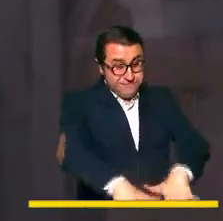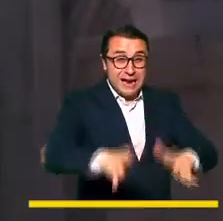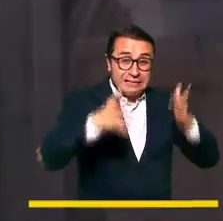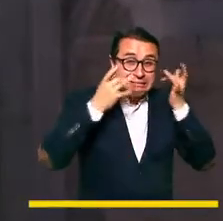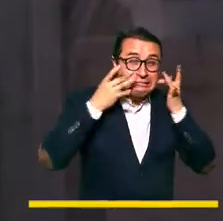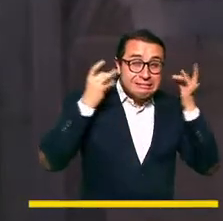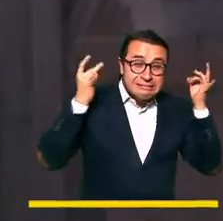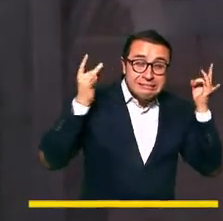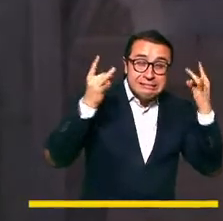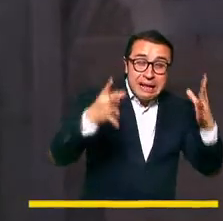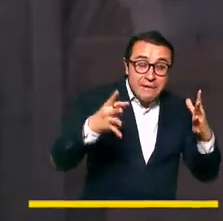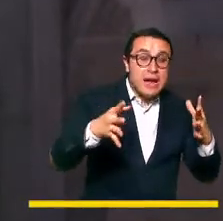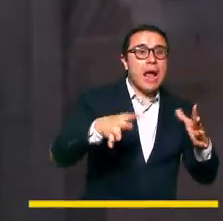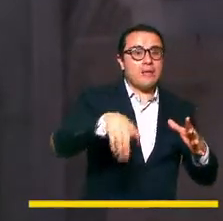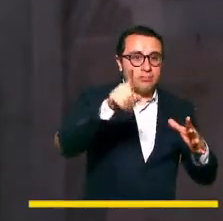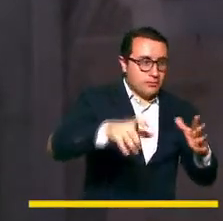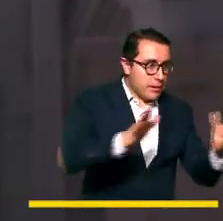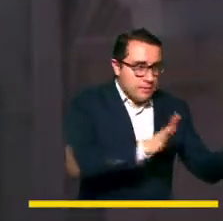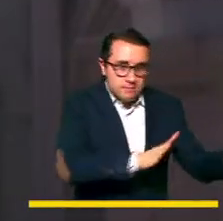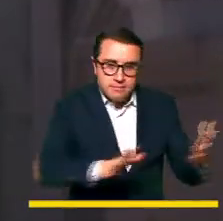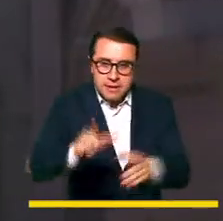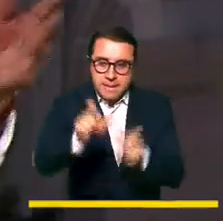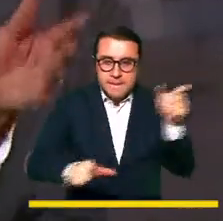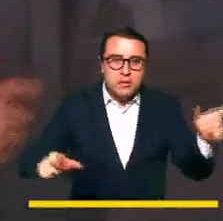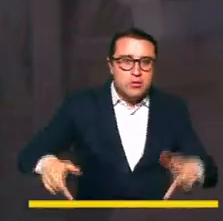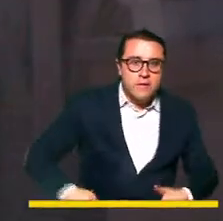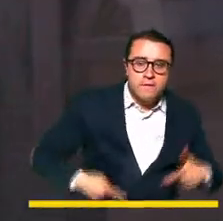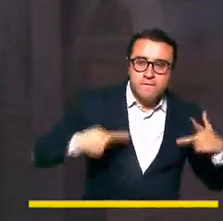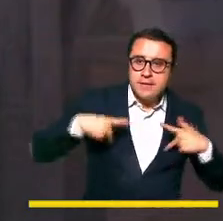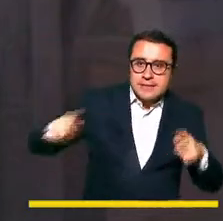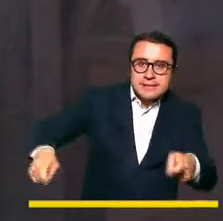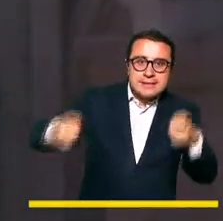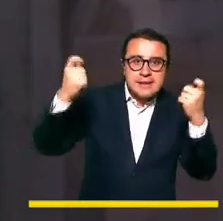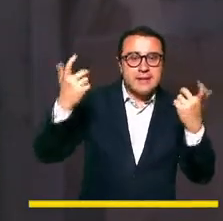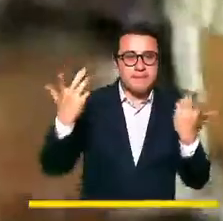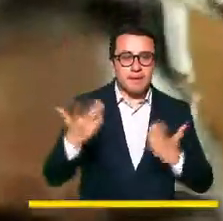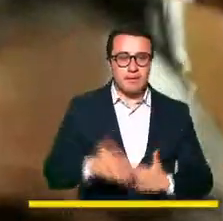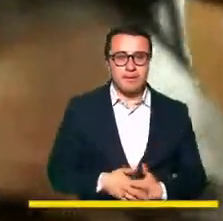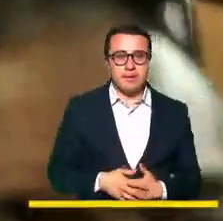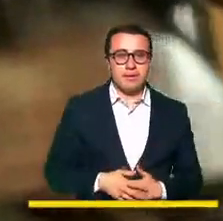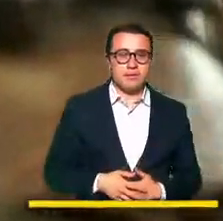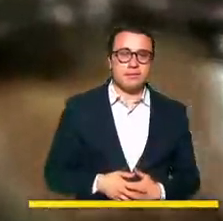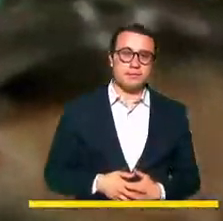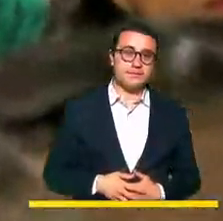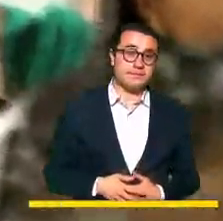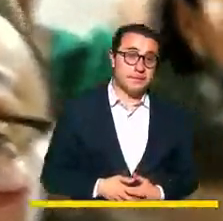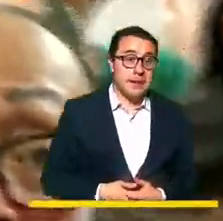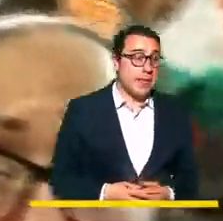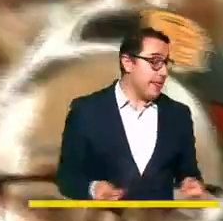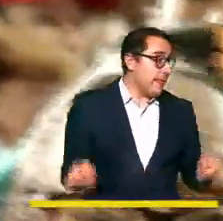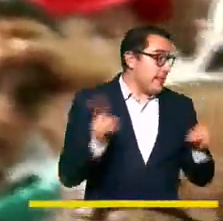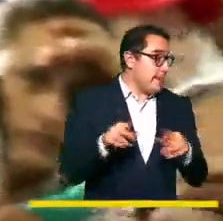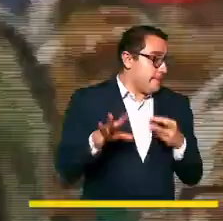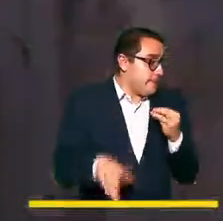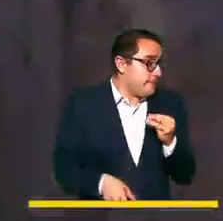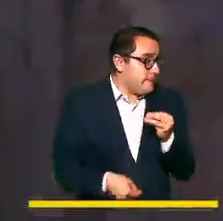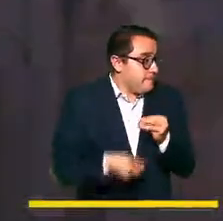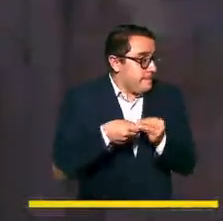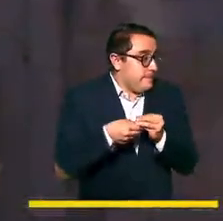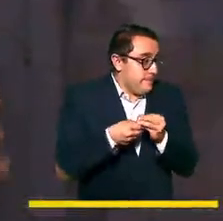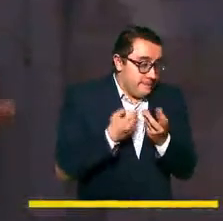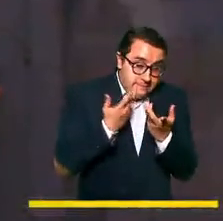las debilidades de la ingeniería que tiene Hidroituango. Pero adicionalmente, lo que